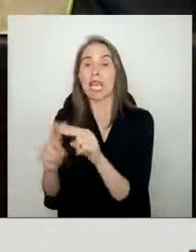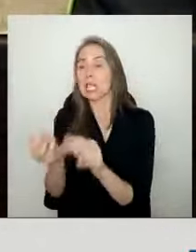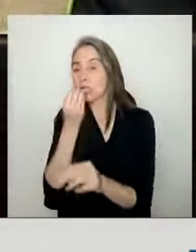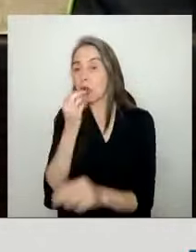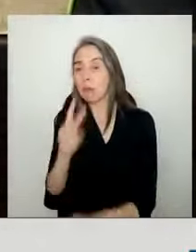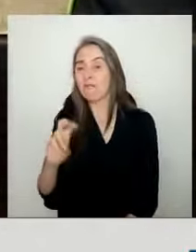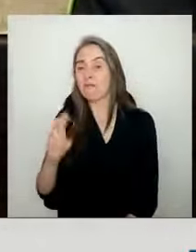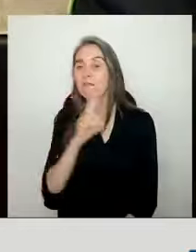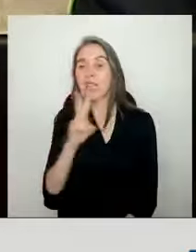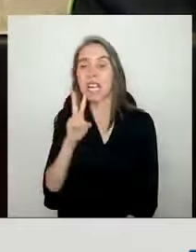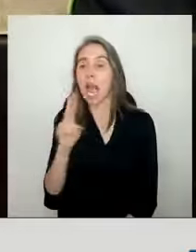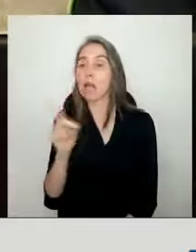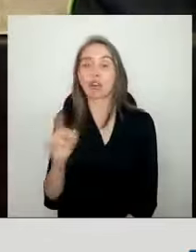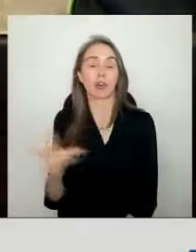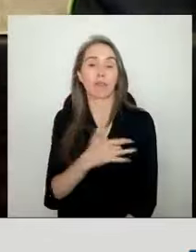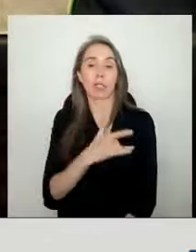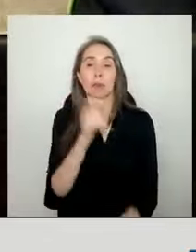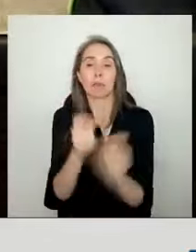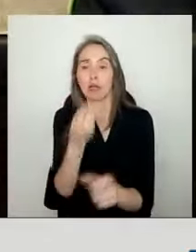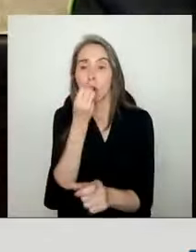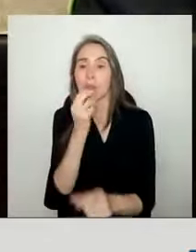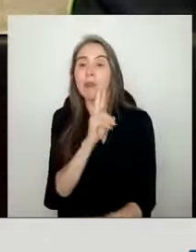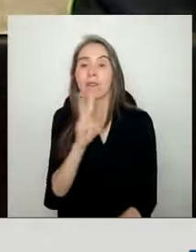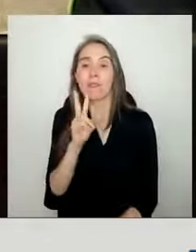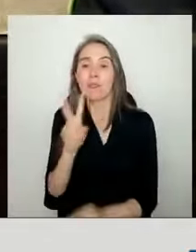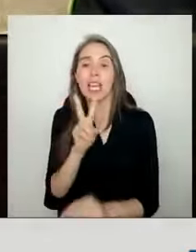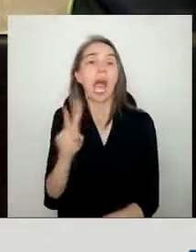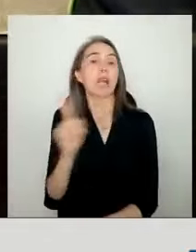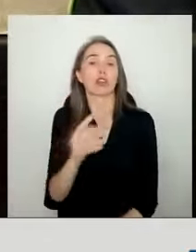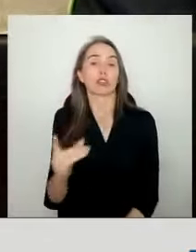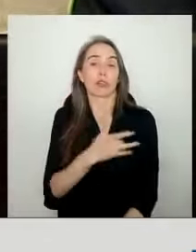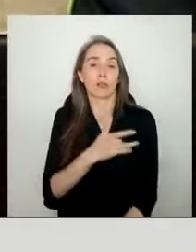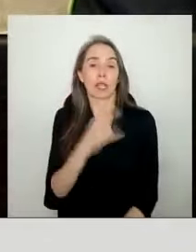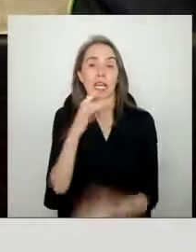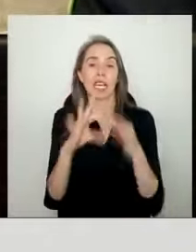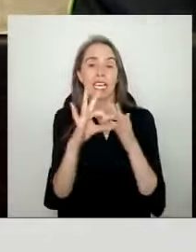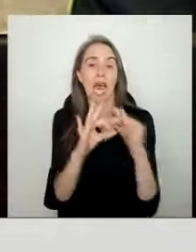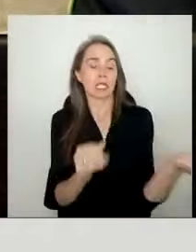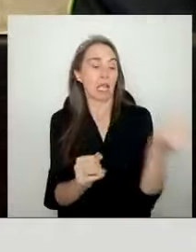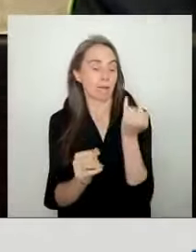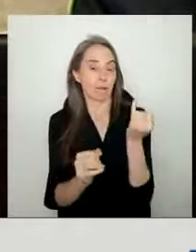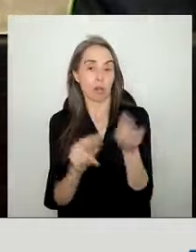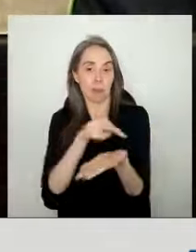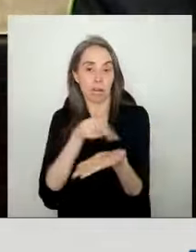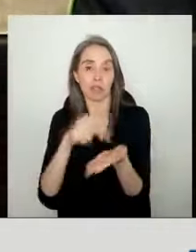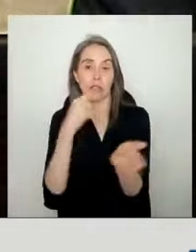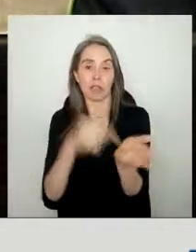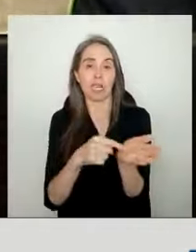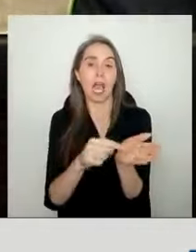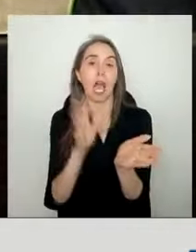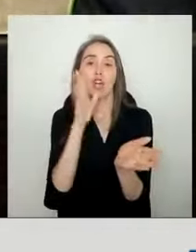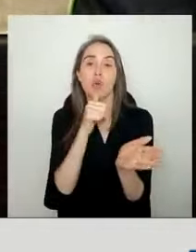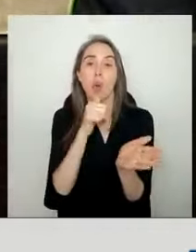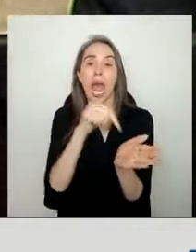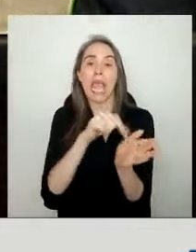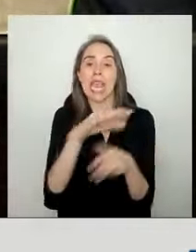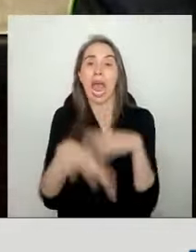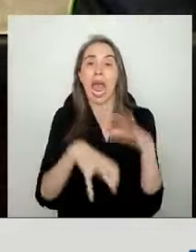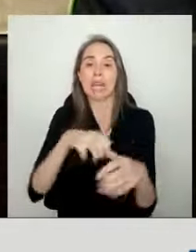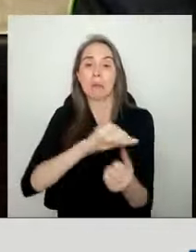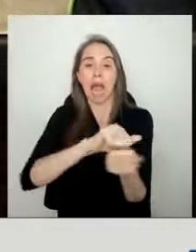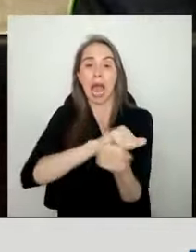consumidor de productos veganos se va a ofender todo lo contrario lo va a agradecer que diga no tiene animales pero